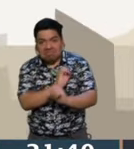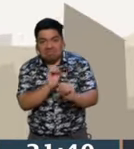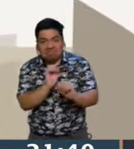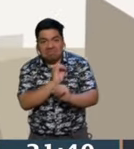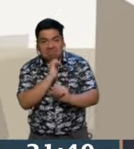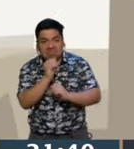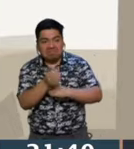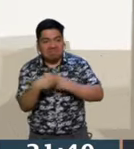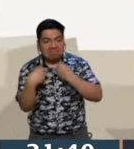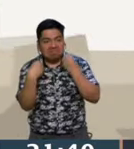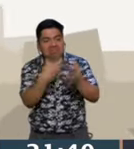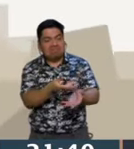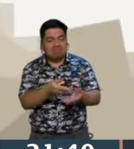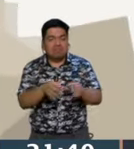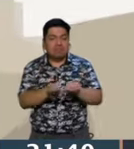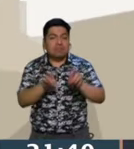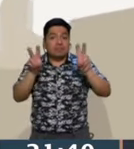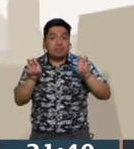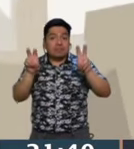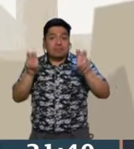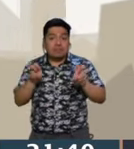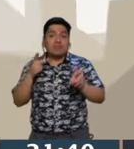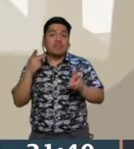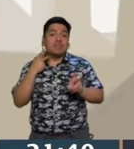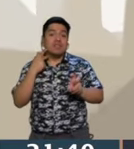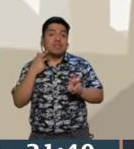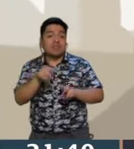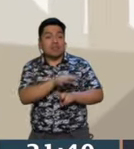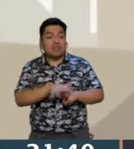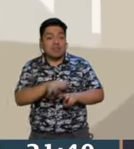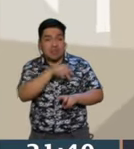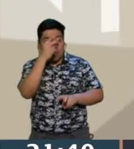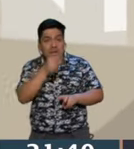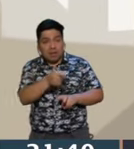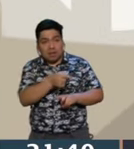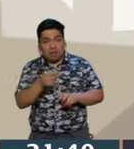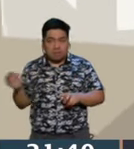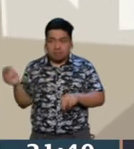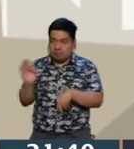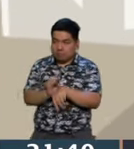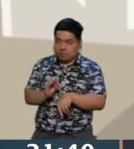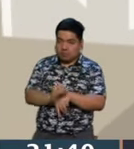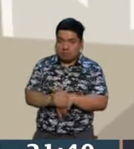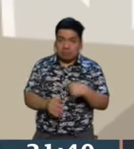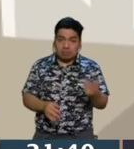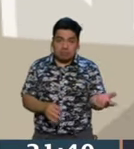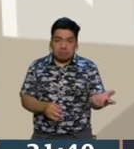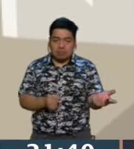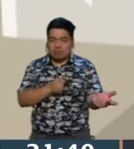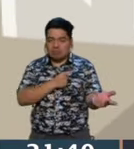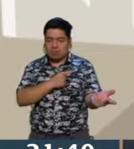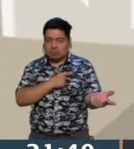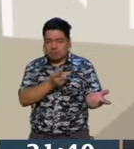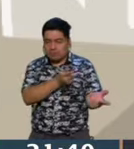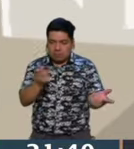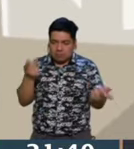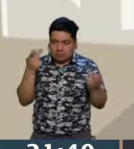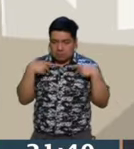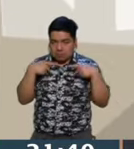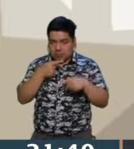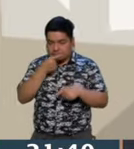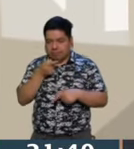guante como una medida política del aparato estatal, que era de lo que México lo protegía. Y nada más decirle a la gente, y también